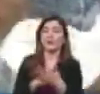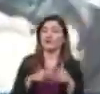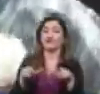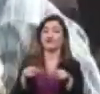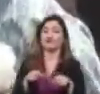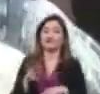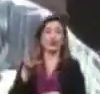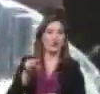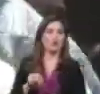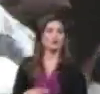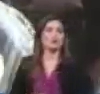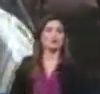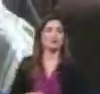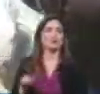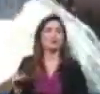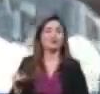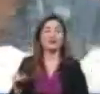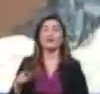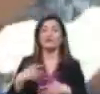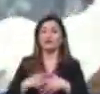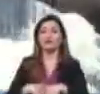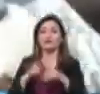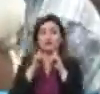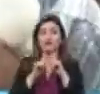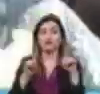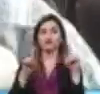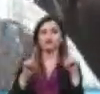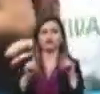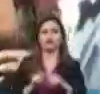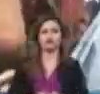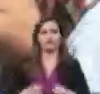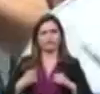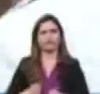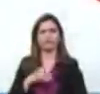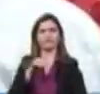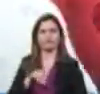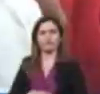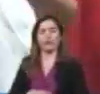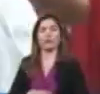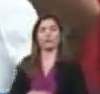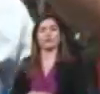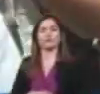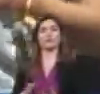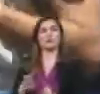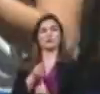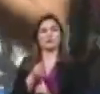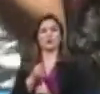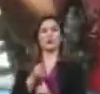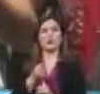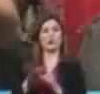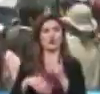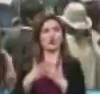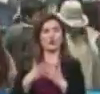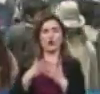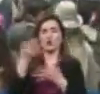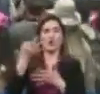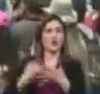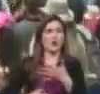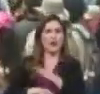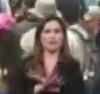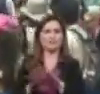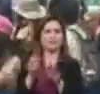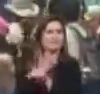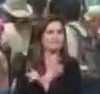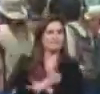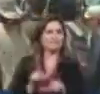zonas. Aún así, los colectivos antiminería se han declarado en resistencia permanente hasta lograr la desgraficación total.